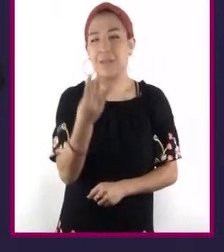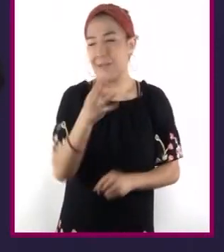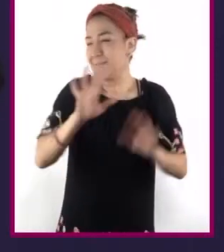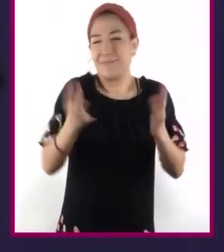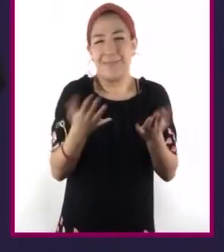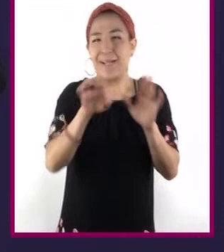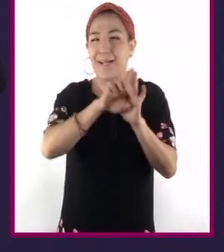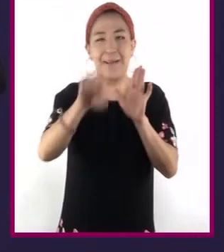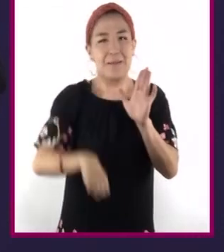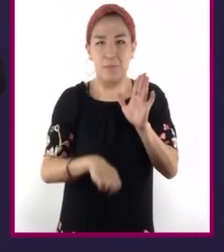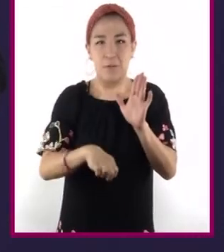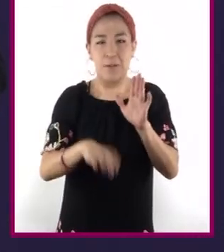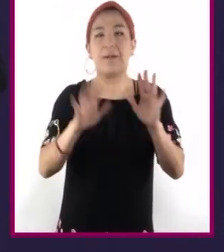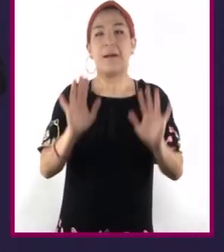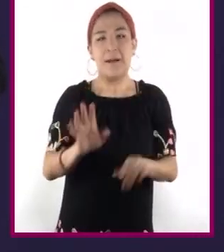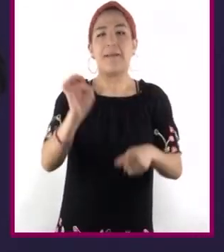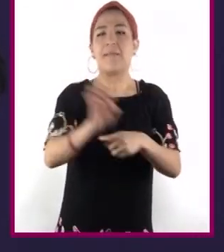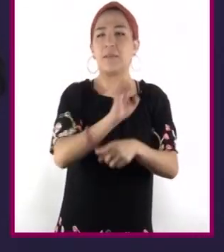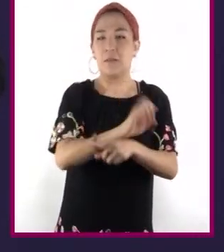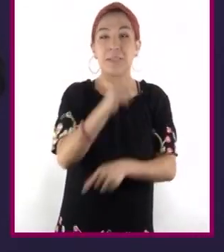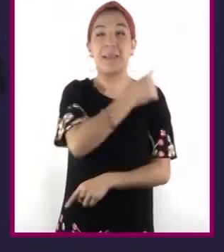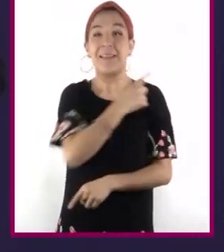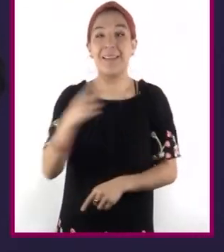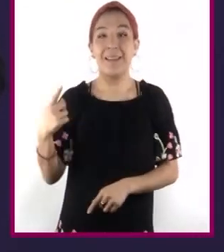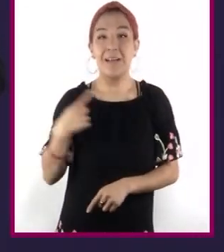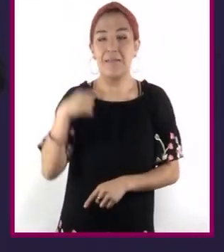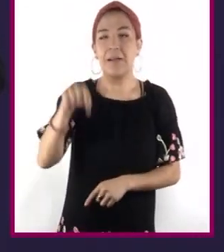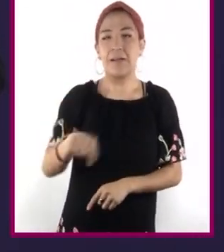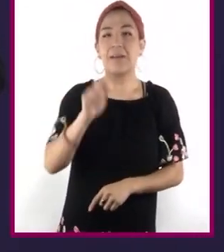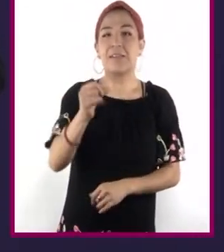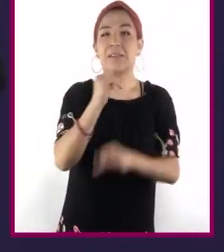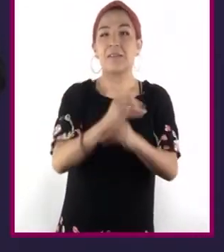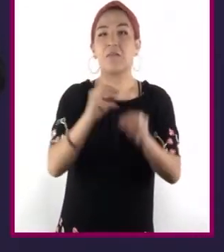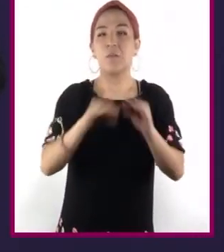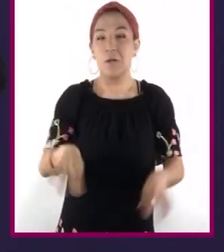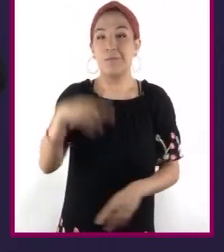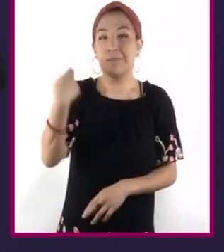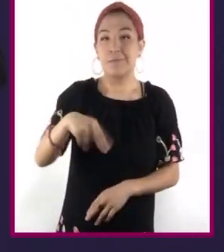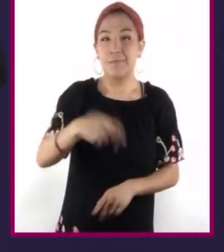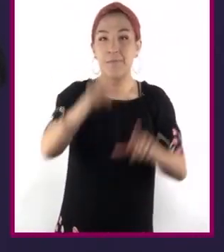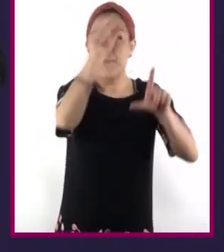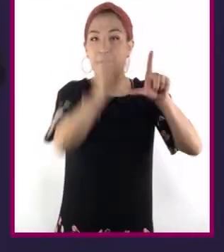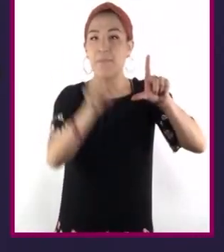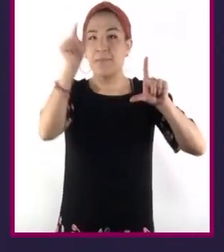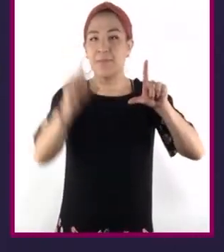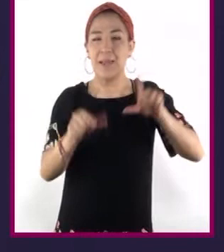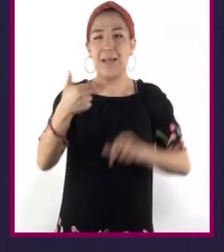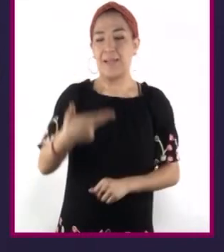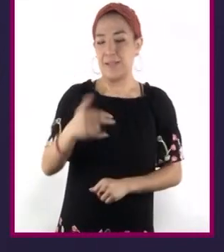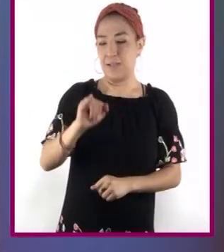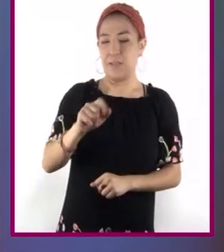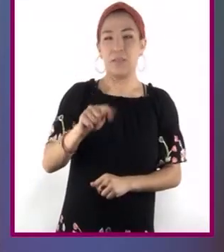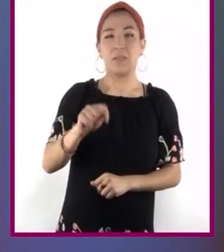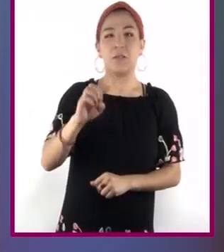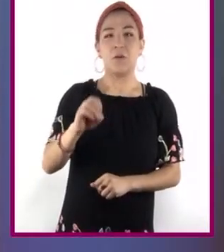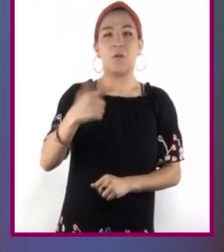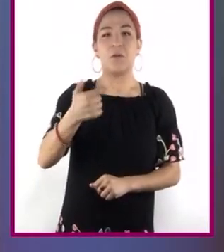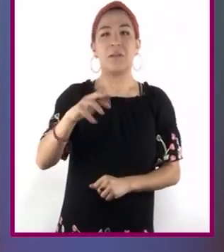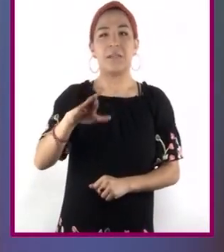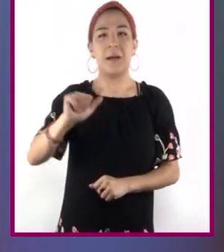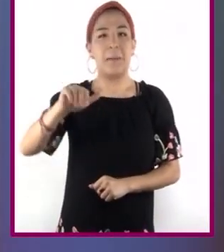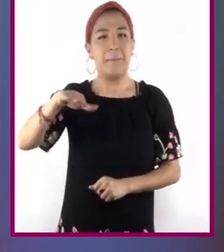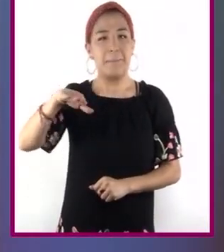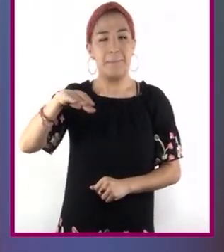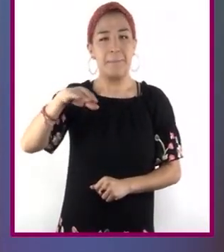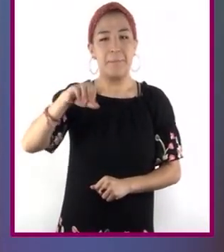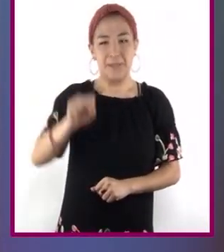ejemplo. Entonces, se requiere otro tipo de gráficas llamadas histogramas. Para construir